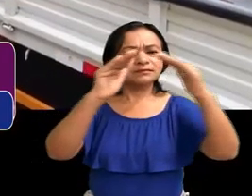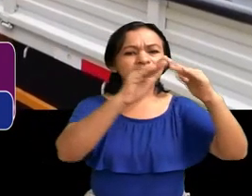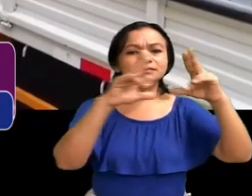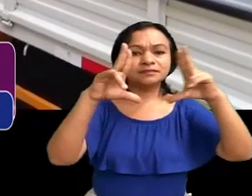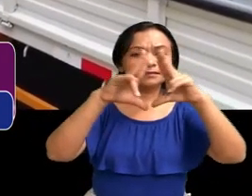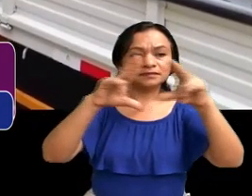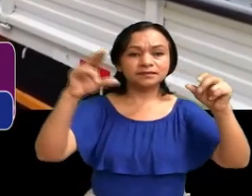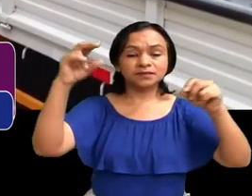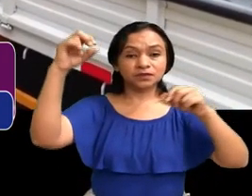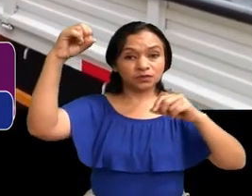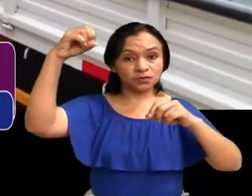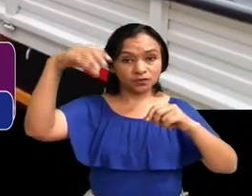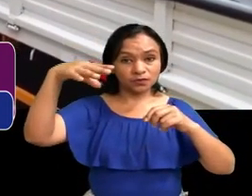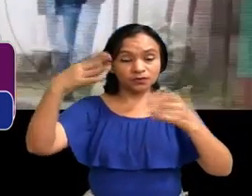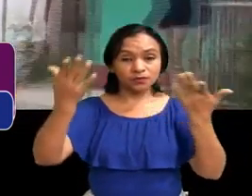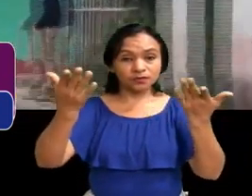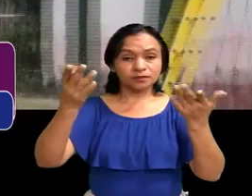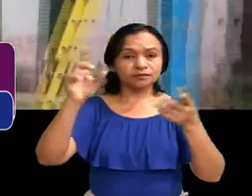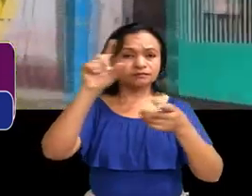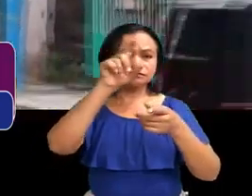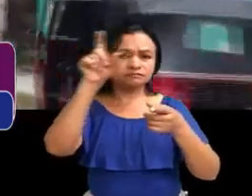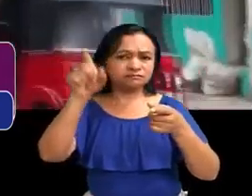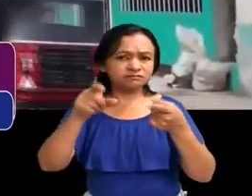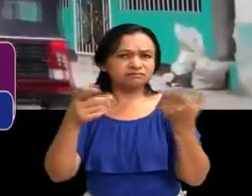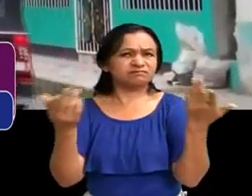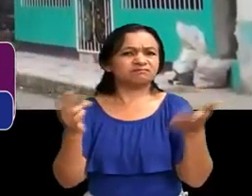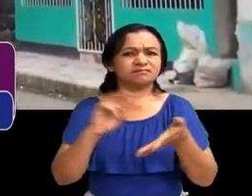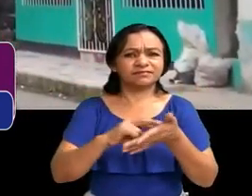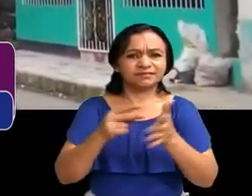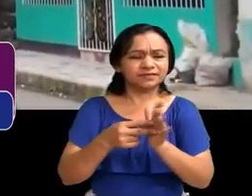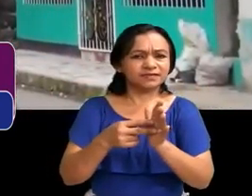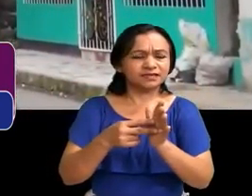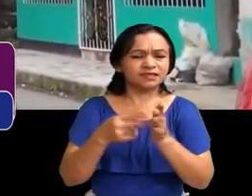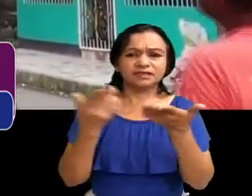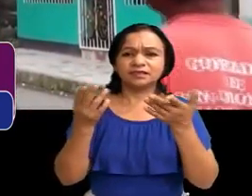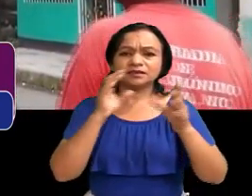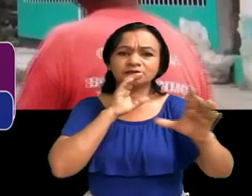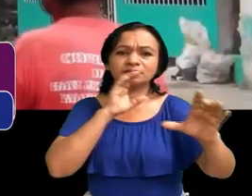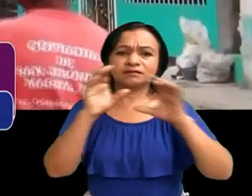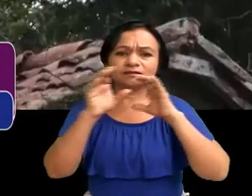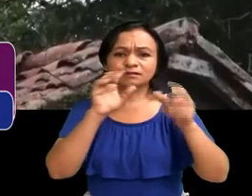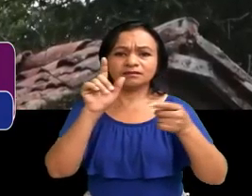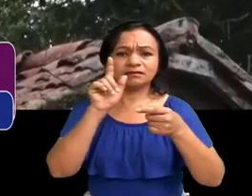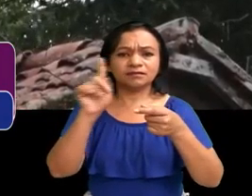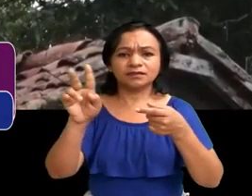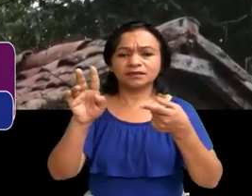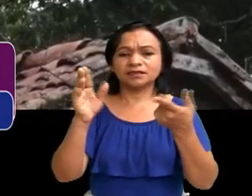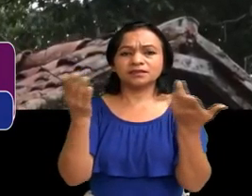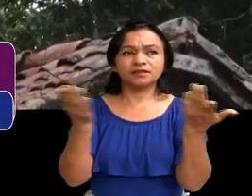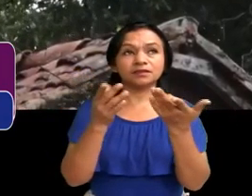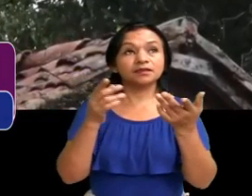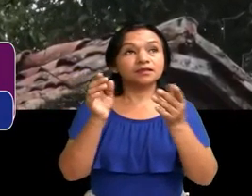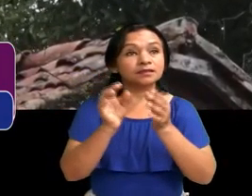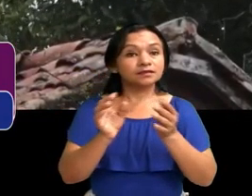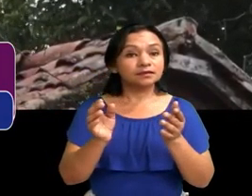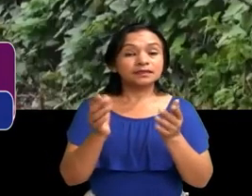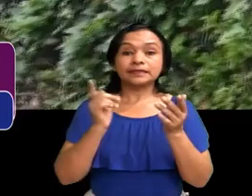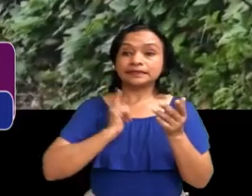¿qué significa el internet? ¿Qué significa la banda ancha? Es llevar internet donde no